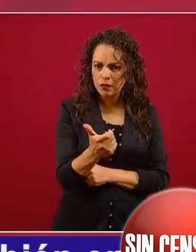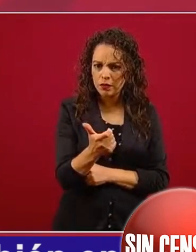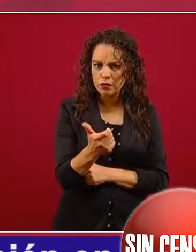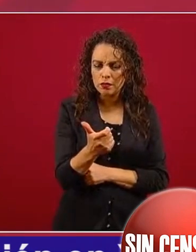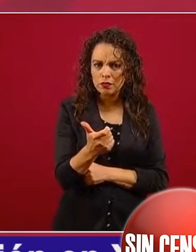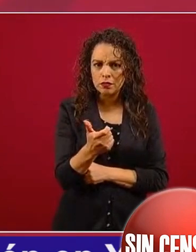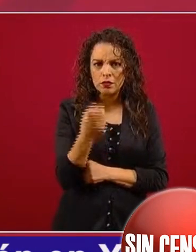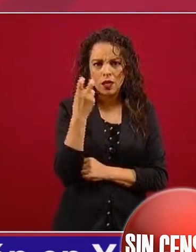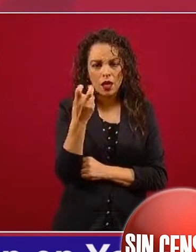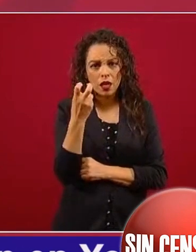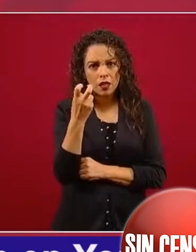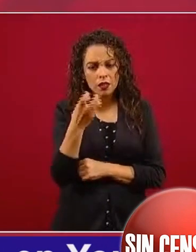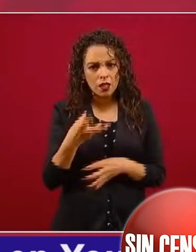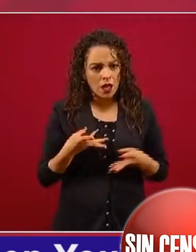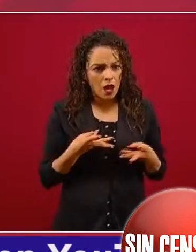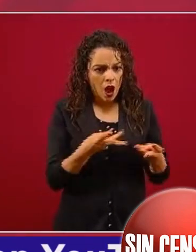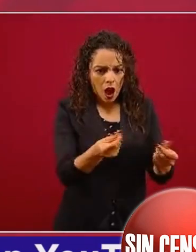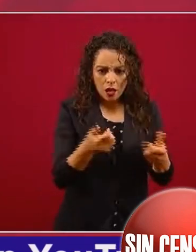mantener